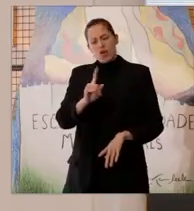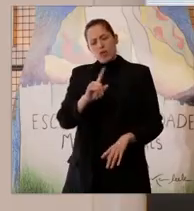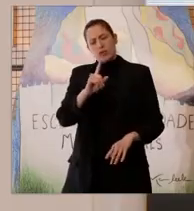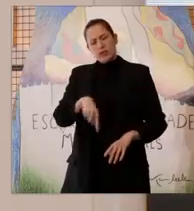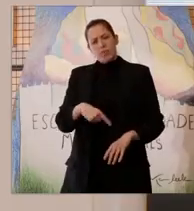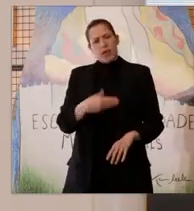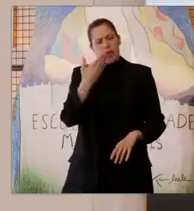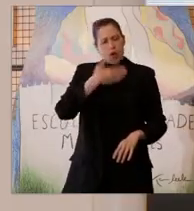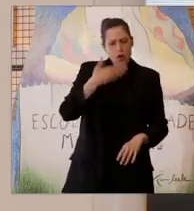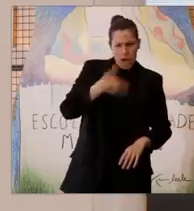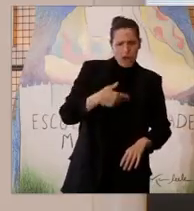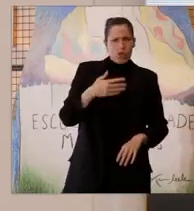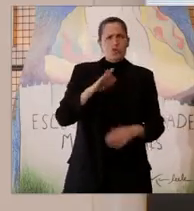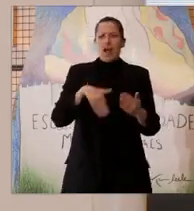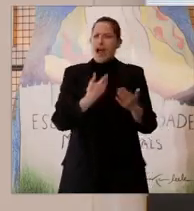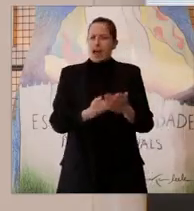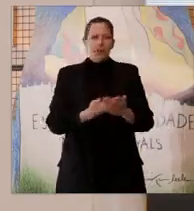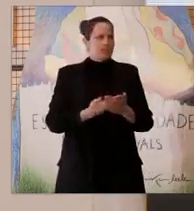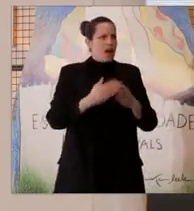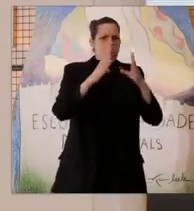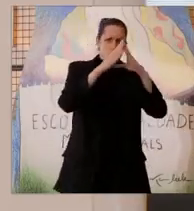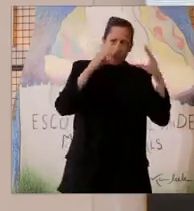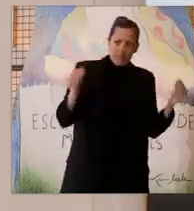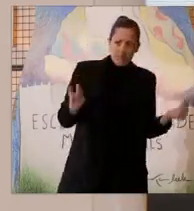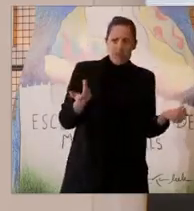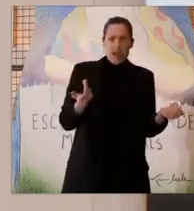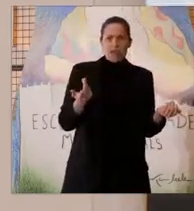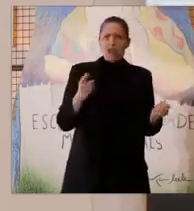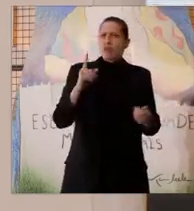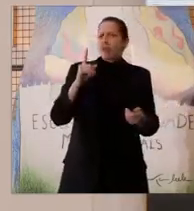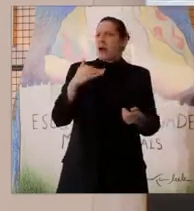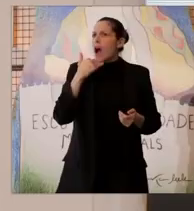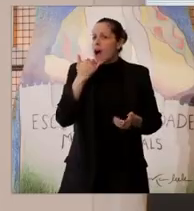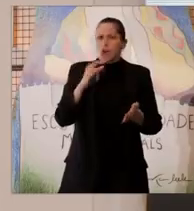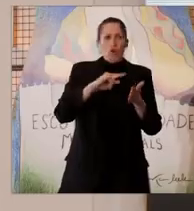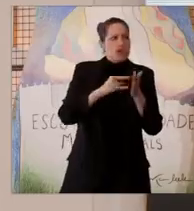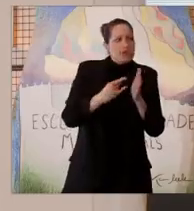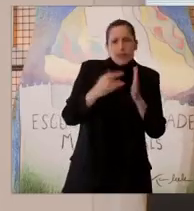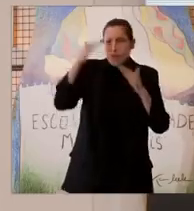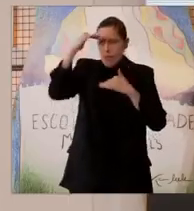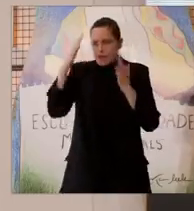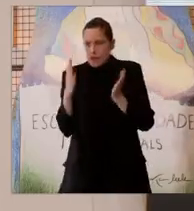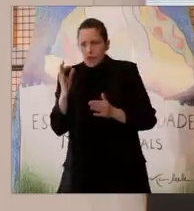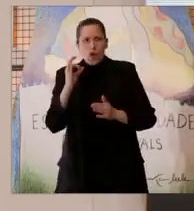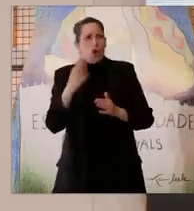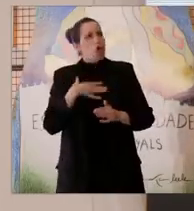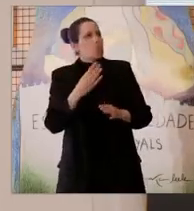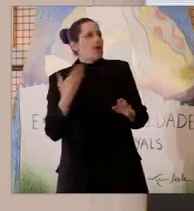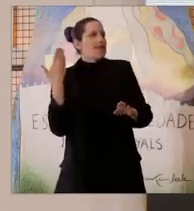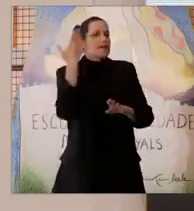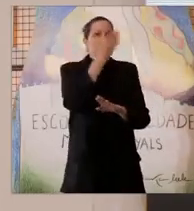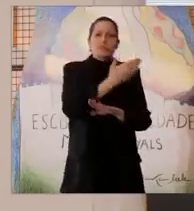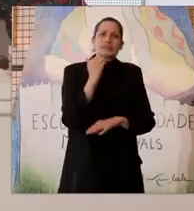las escuelas en las Incluso en las universidades por lo menos sistemas de atención y de consulta permanente porque lo el tratamiento